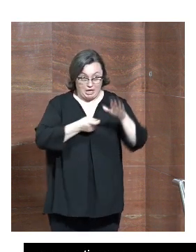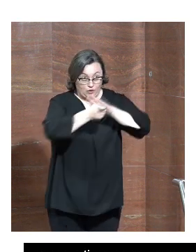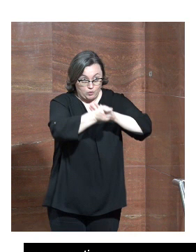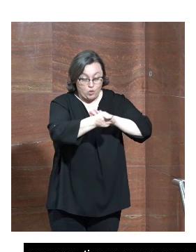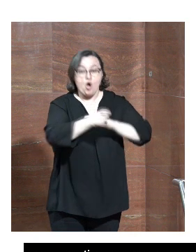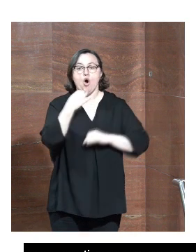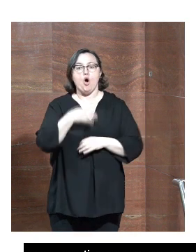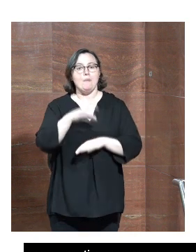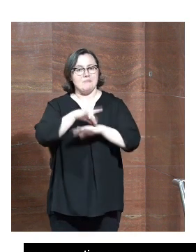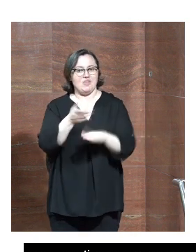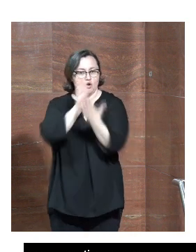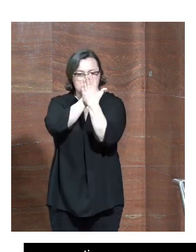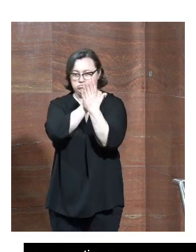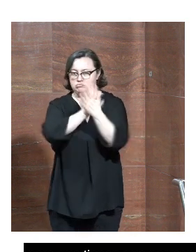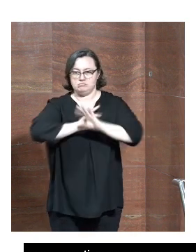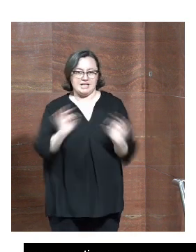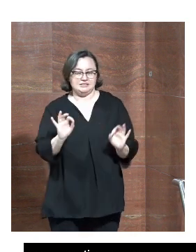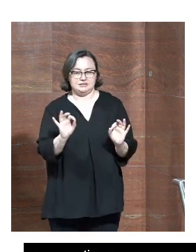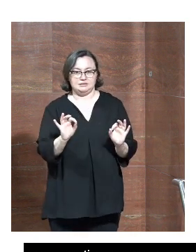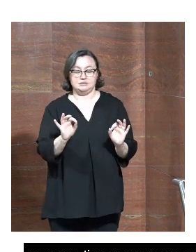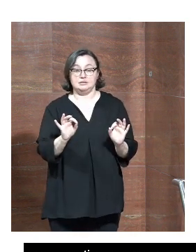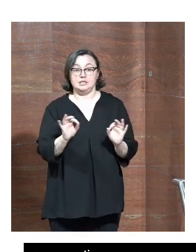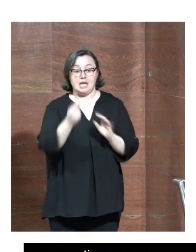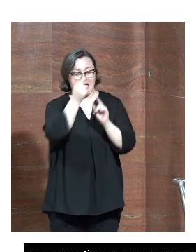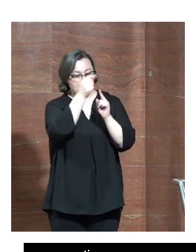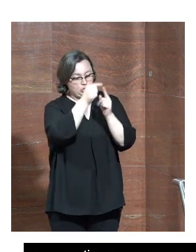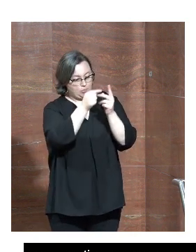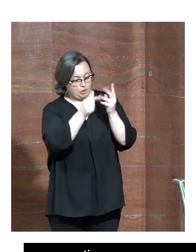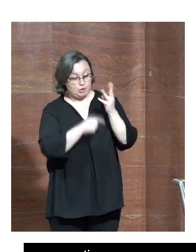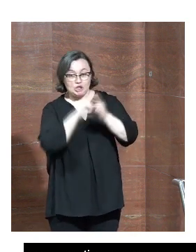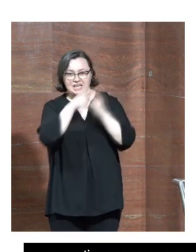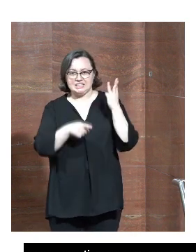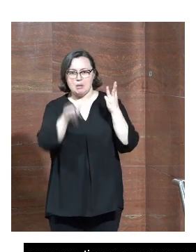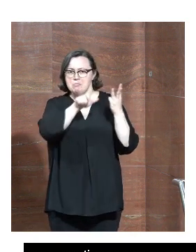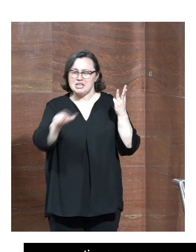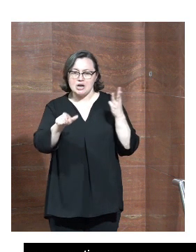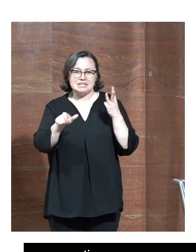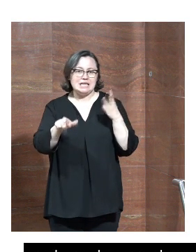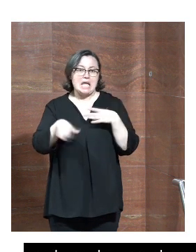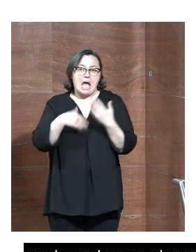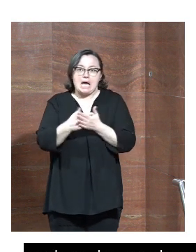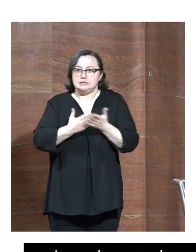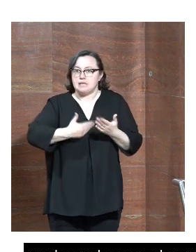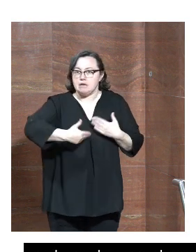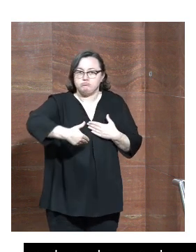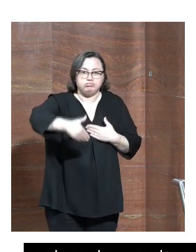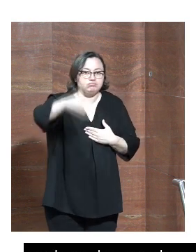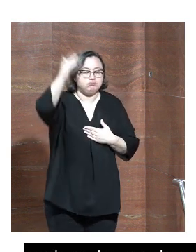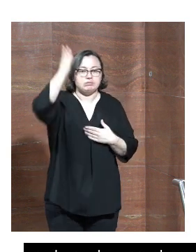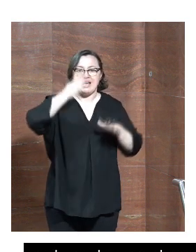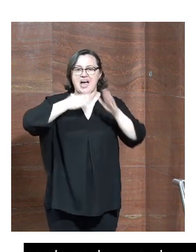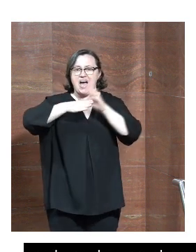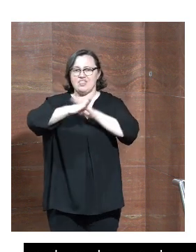una atención médica. Es decir, en estos puntos habrá personas que hasta que no haya